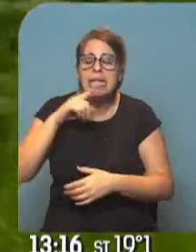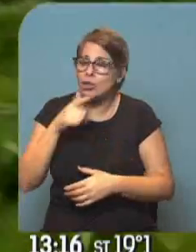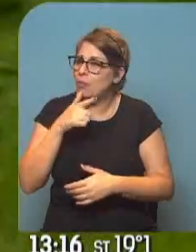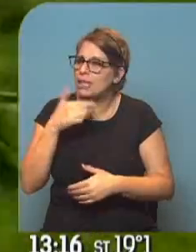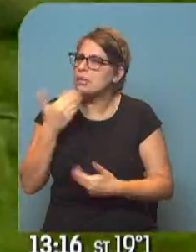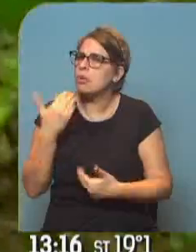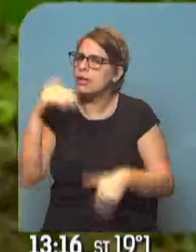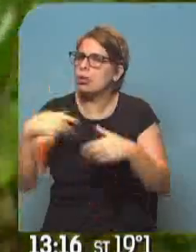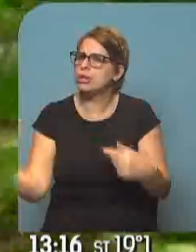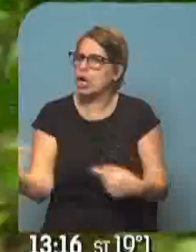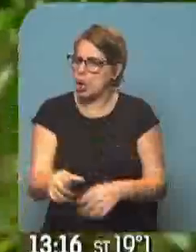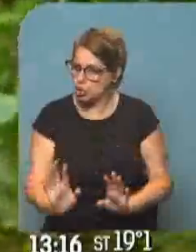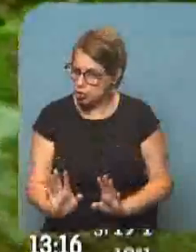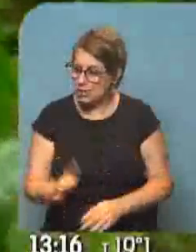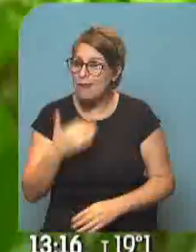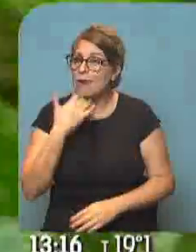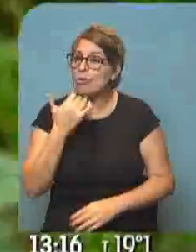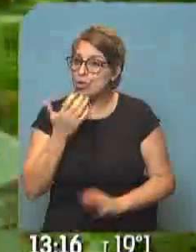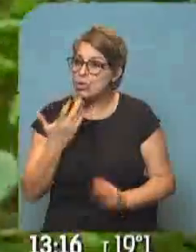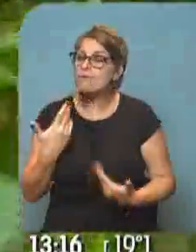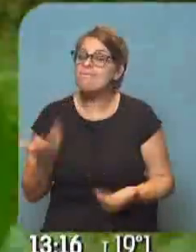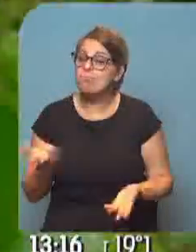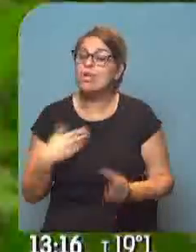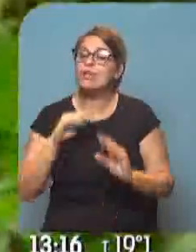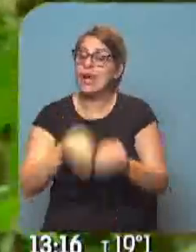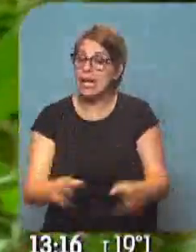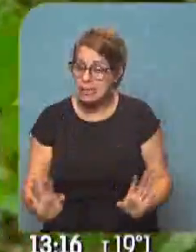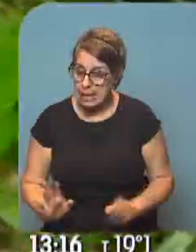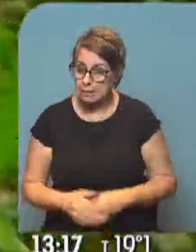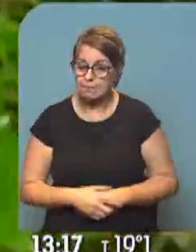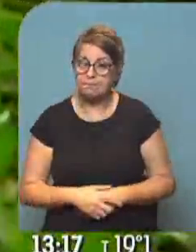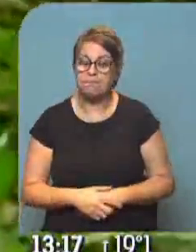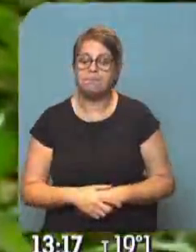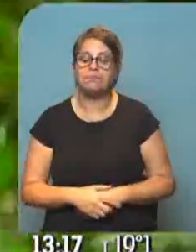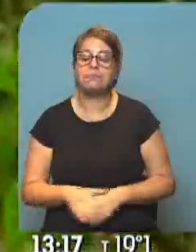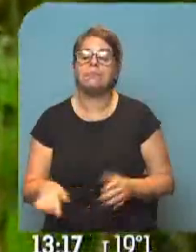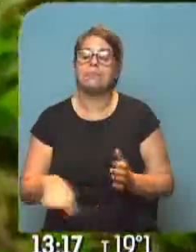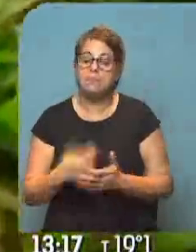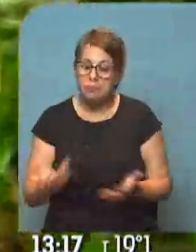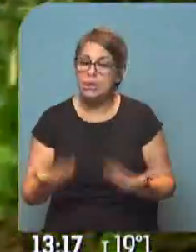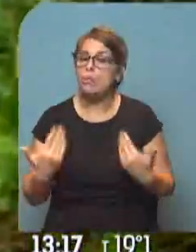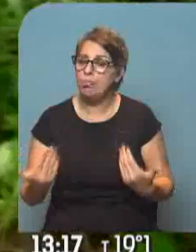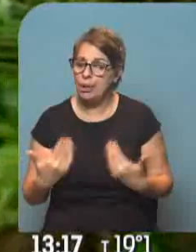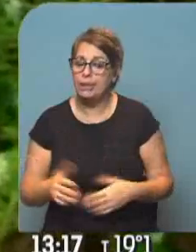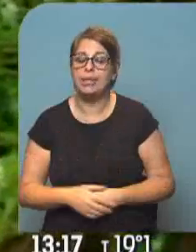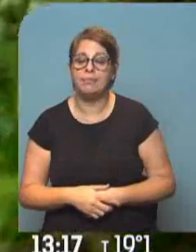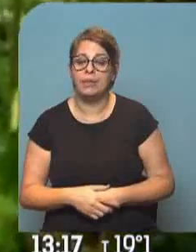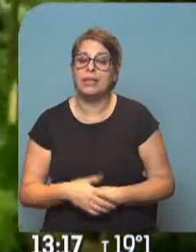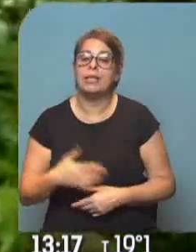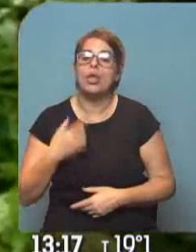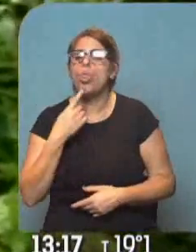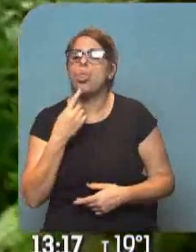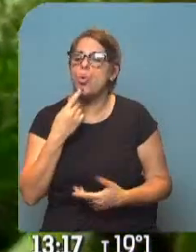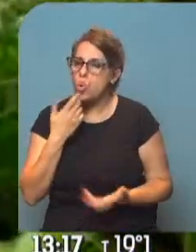en contra y que no sé si podría dinamitarlo, no sé si podría llegar a ese extremo, pero sí podría llegar a cuestionarlo y